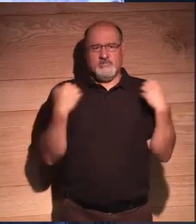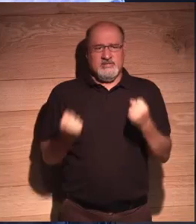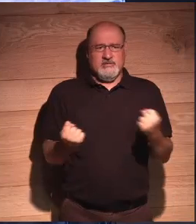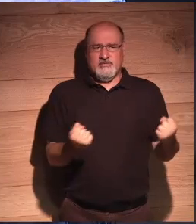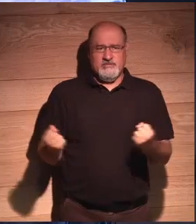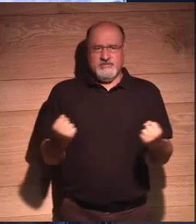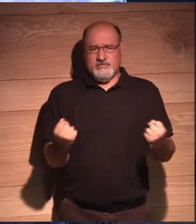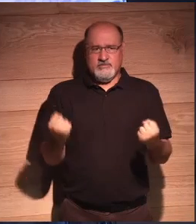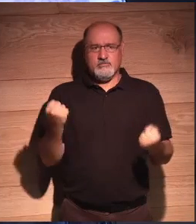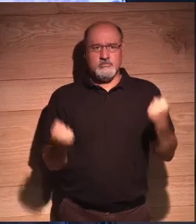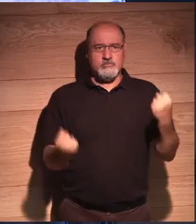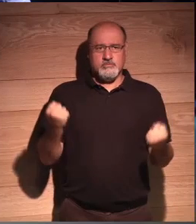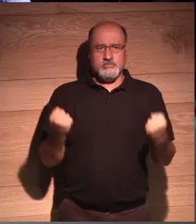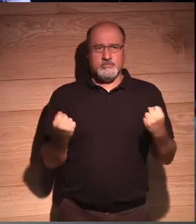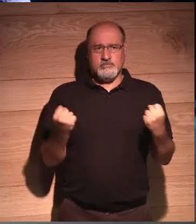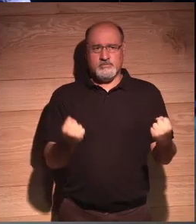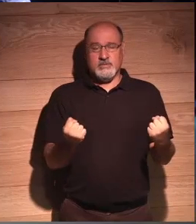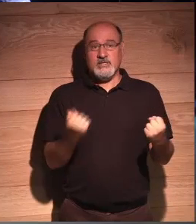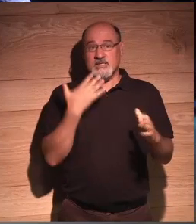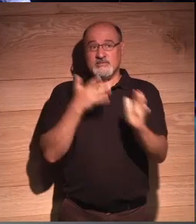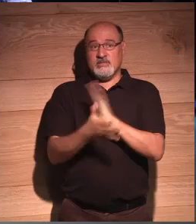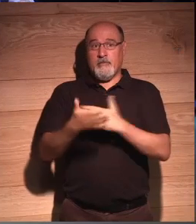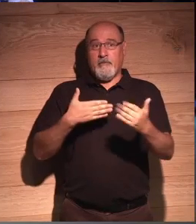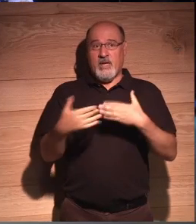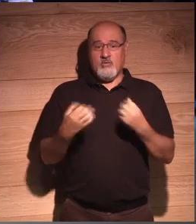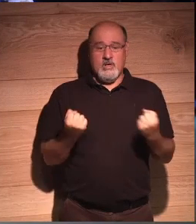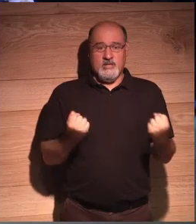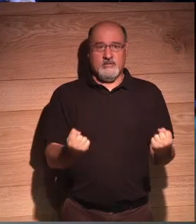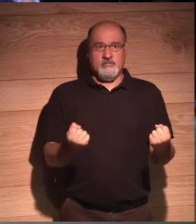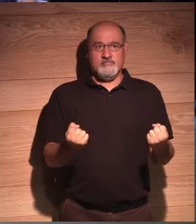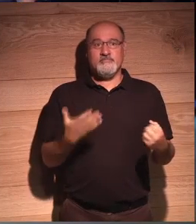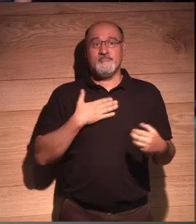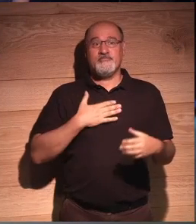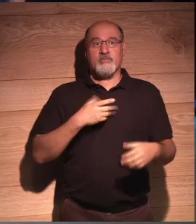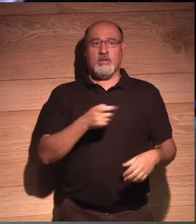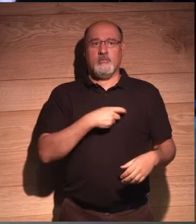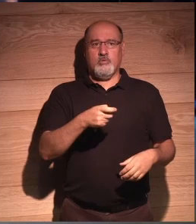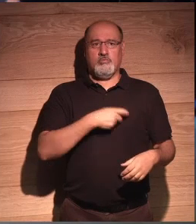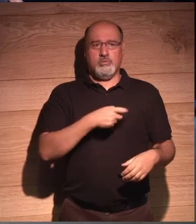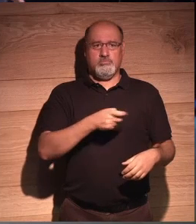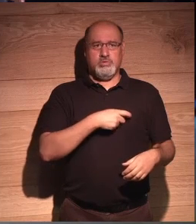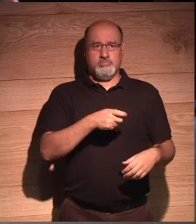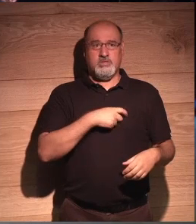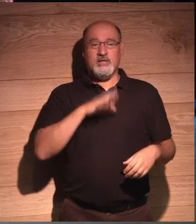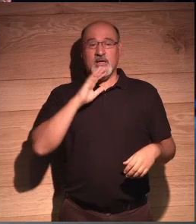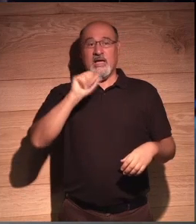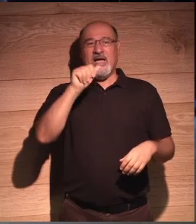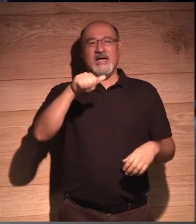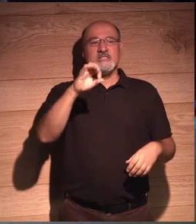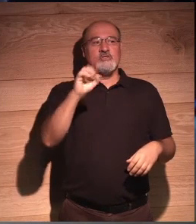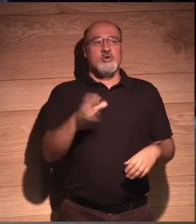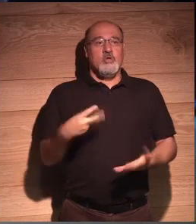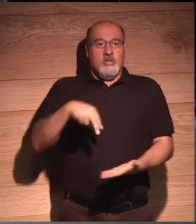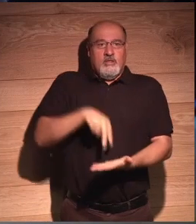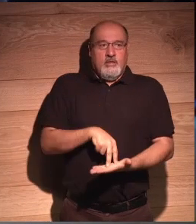hecho, creo que se menciona en el documental, piensa que las pulsaciones de Armstrong en reposo, o sea, ellos estaban en el LEM de pie,